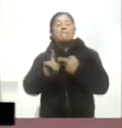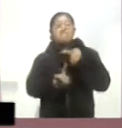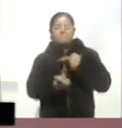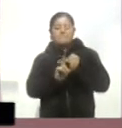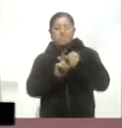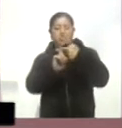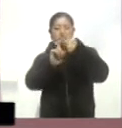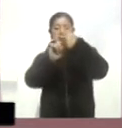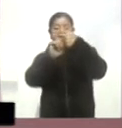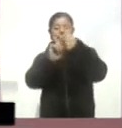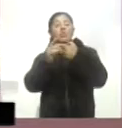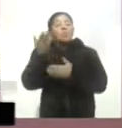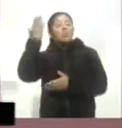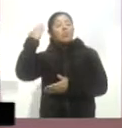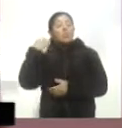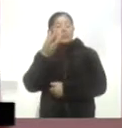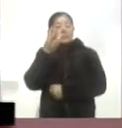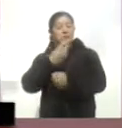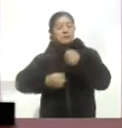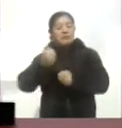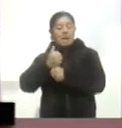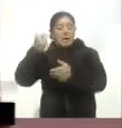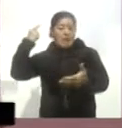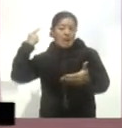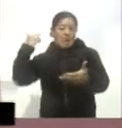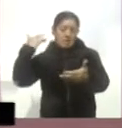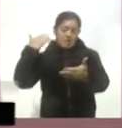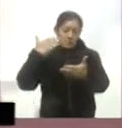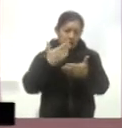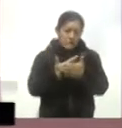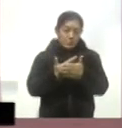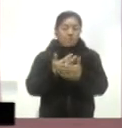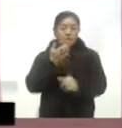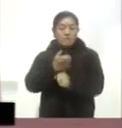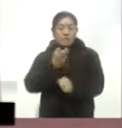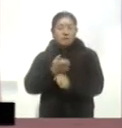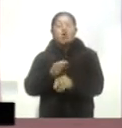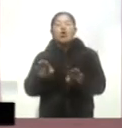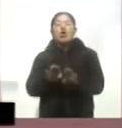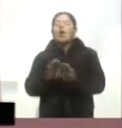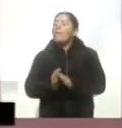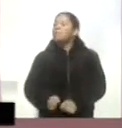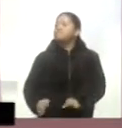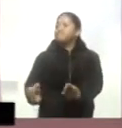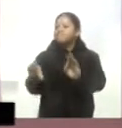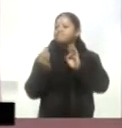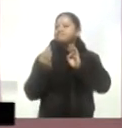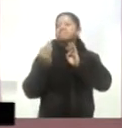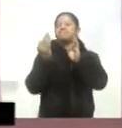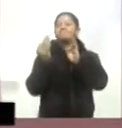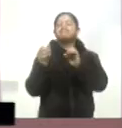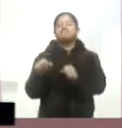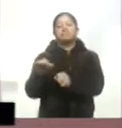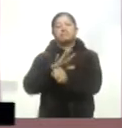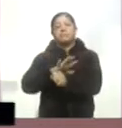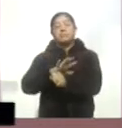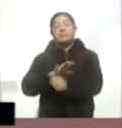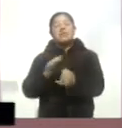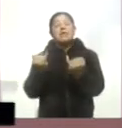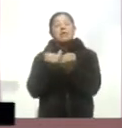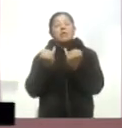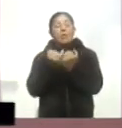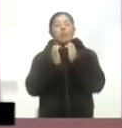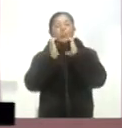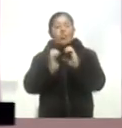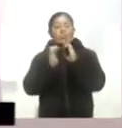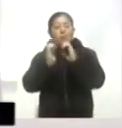estos últimos 3 años, en relación a cómo enfrentamos la pandemia y cómo cuidamos nuestra